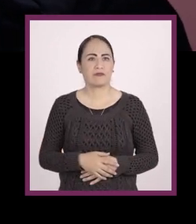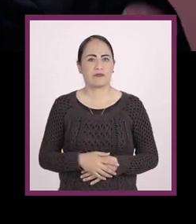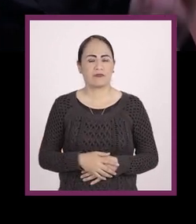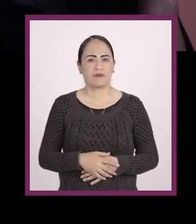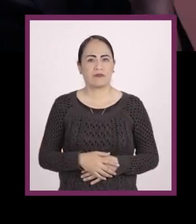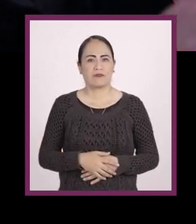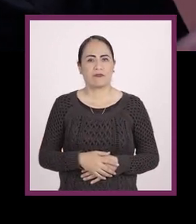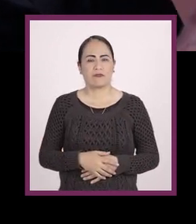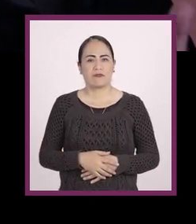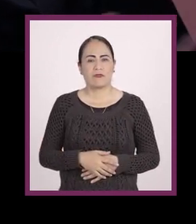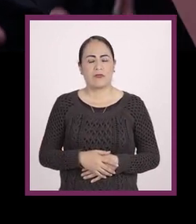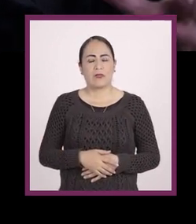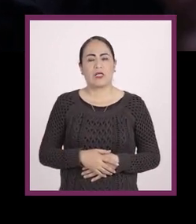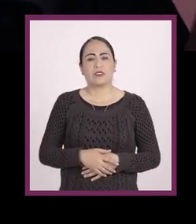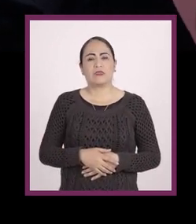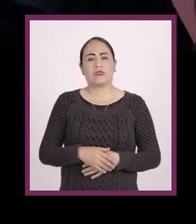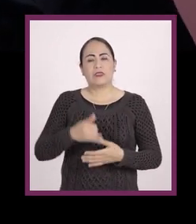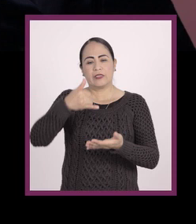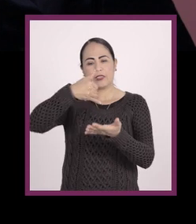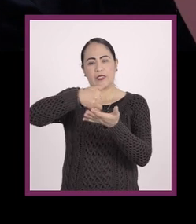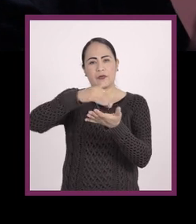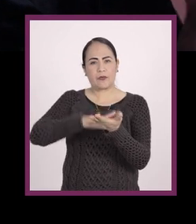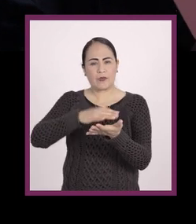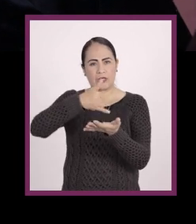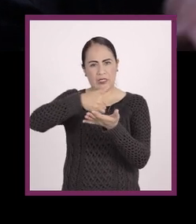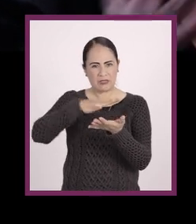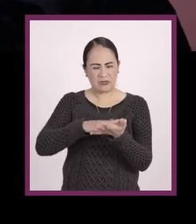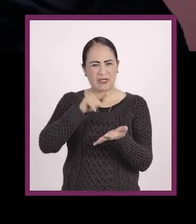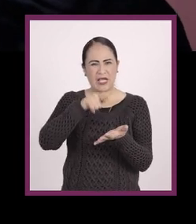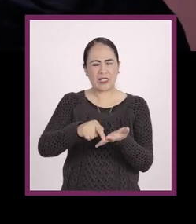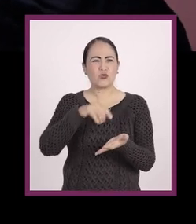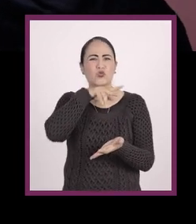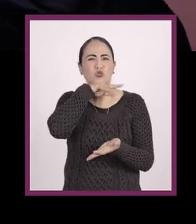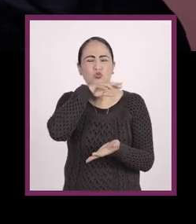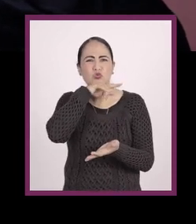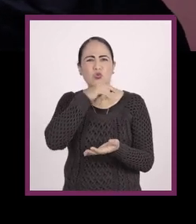porque el trabajo impreso tenía manchones de moles